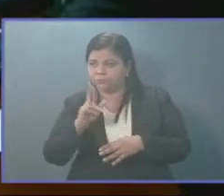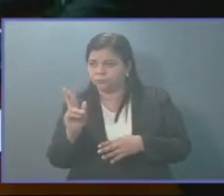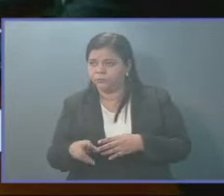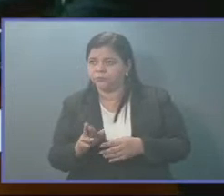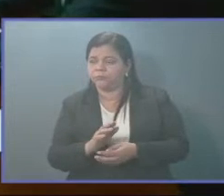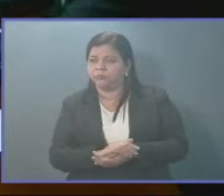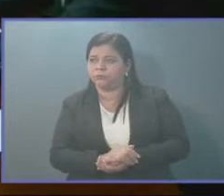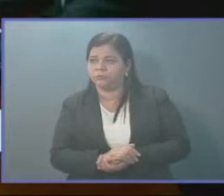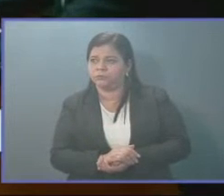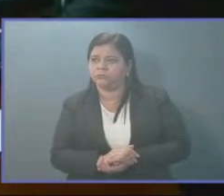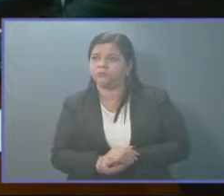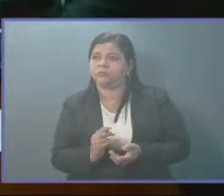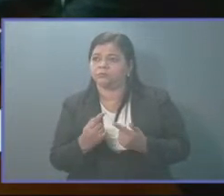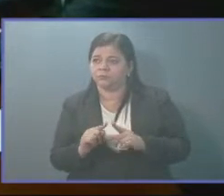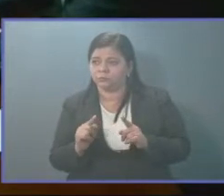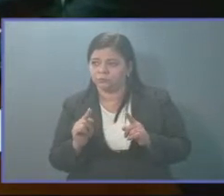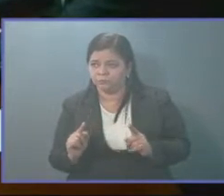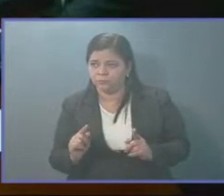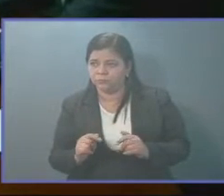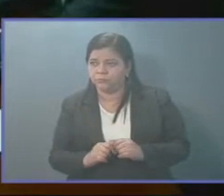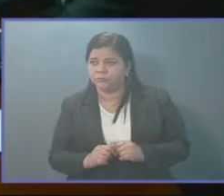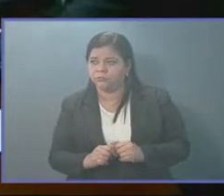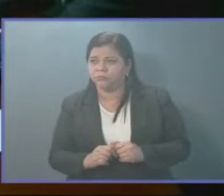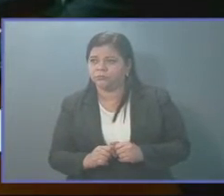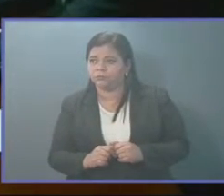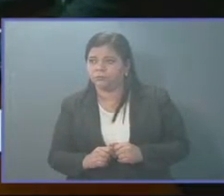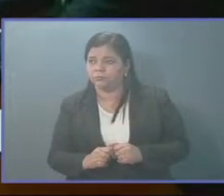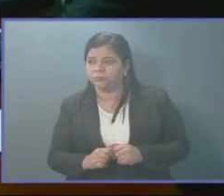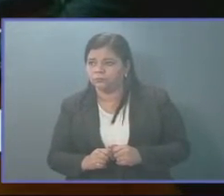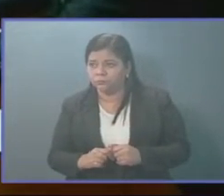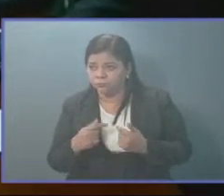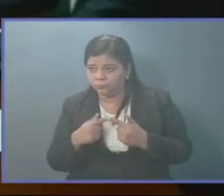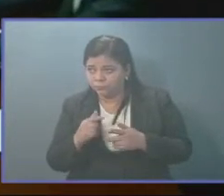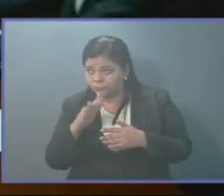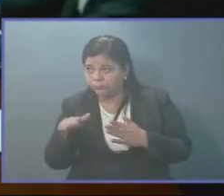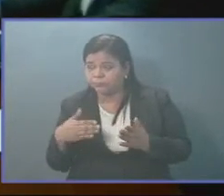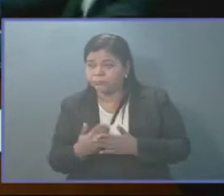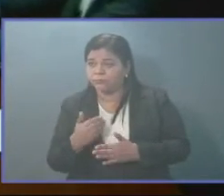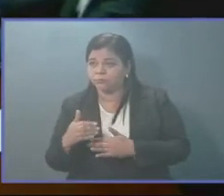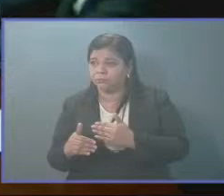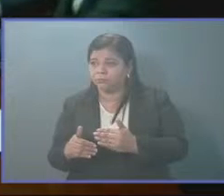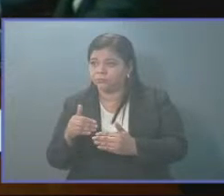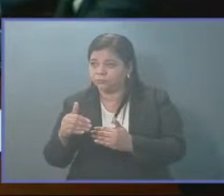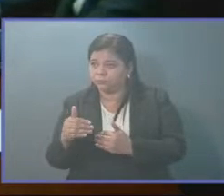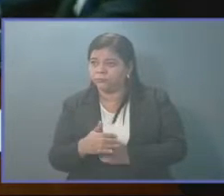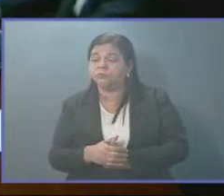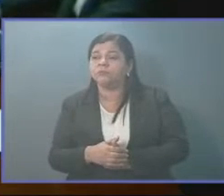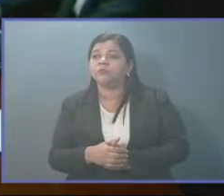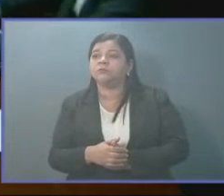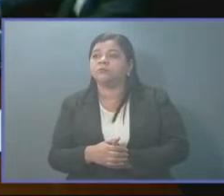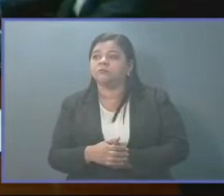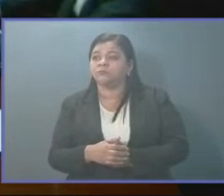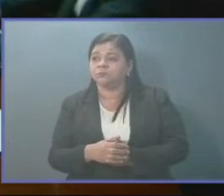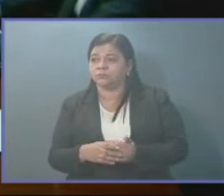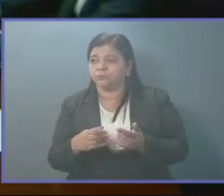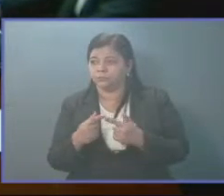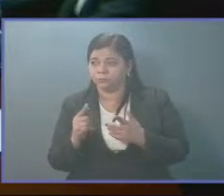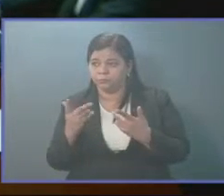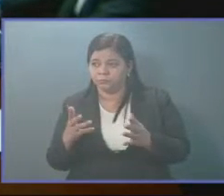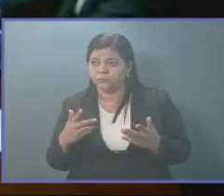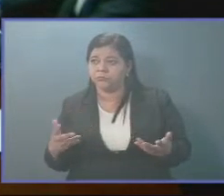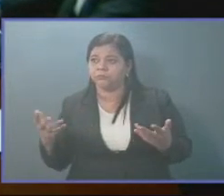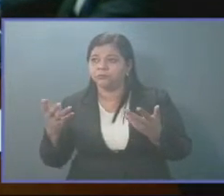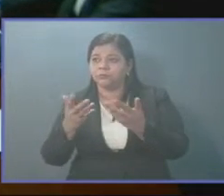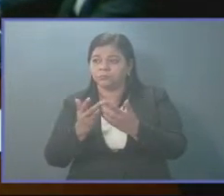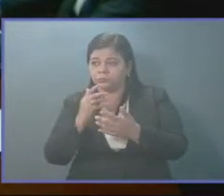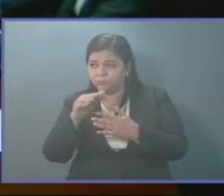las excepciones. ¿Cuáles son las excepciones? Porque las actuaciones procesales tienen que ser orales para agilizar el